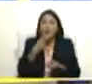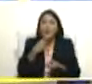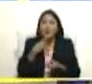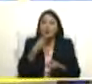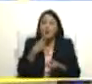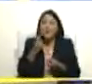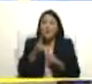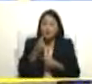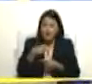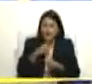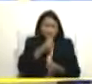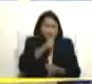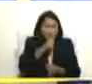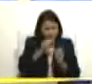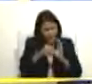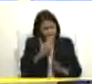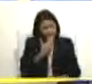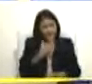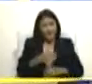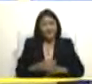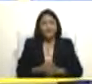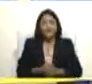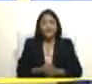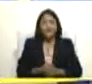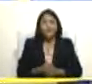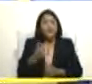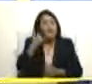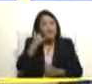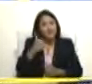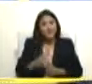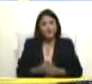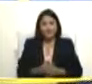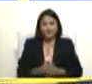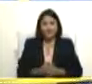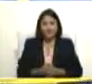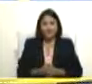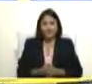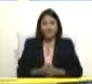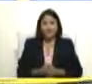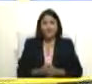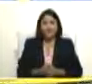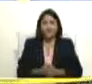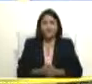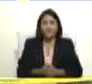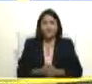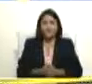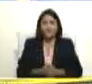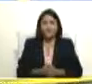Mándame una nota de voz.